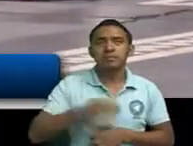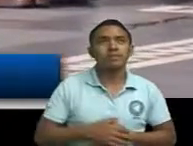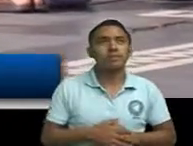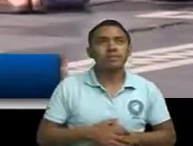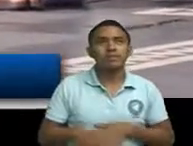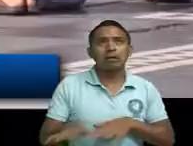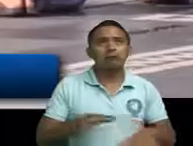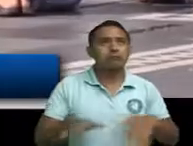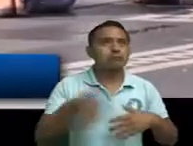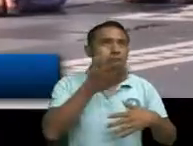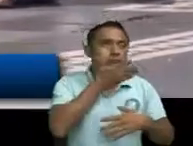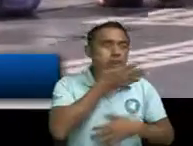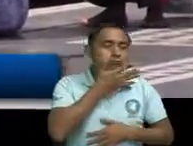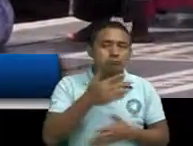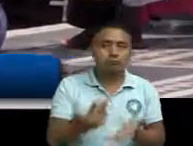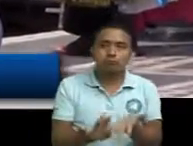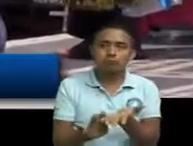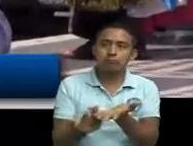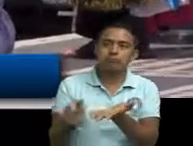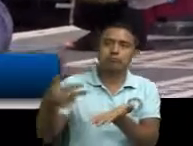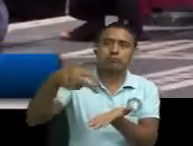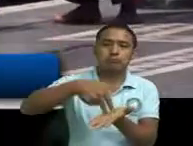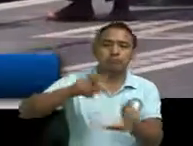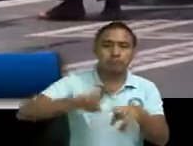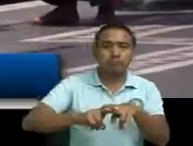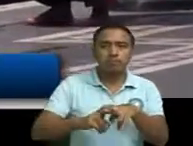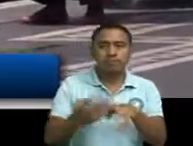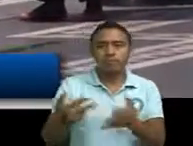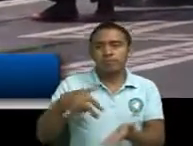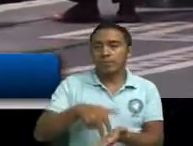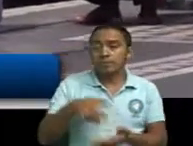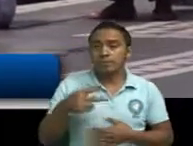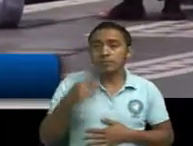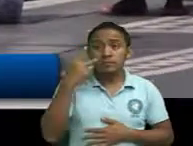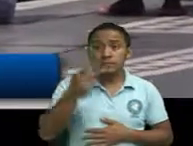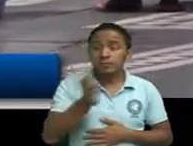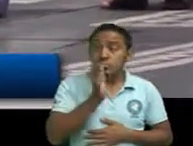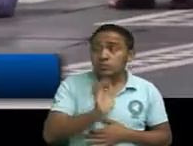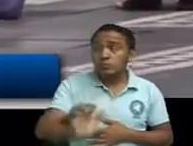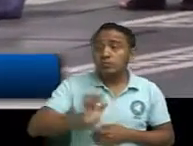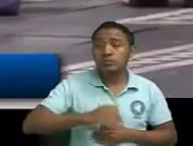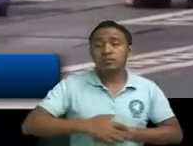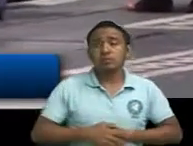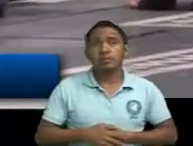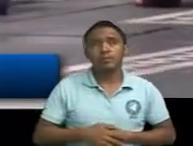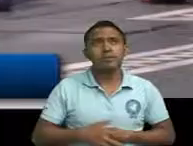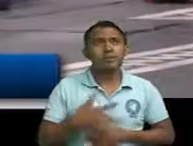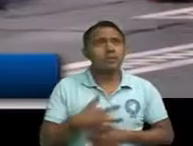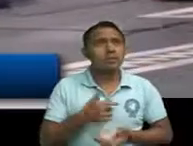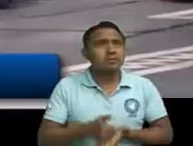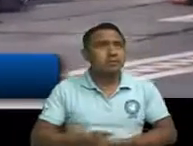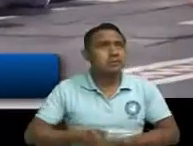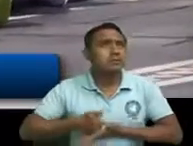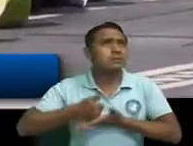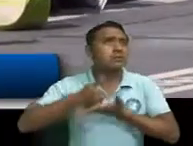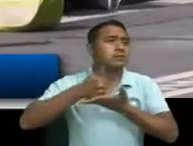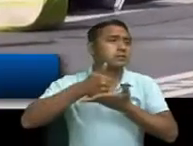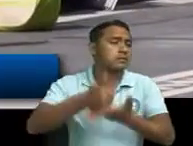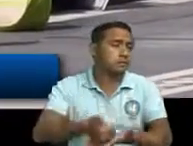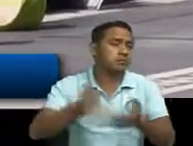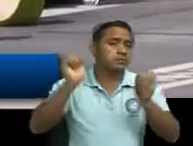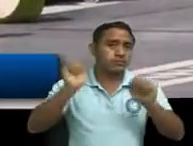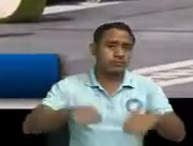puede levantar. Sí, así es. Y eso ahí estás viendo, y es una niña. Necesita ayuda para